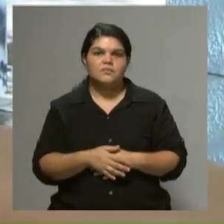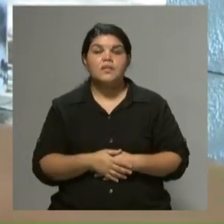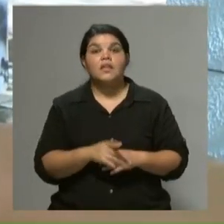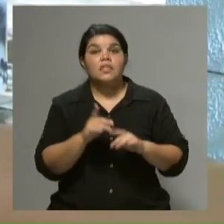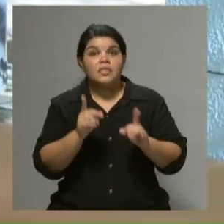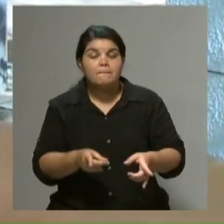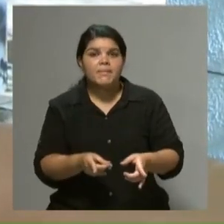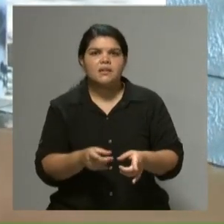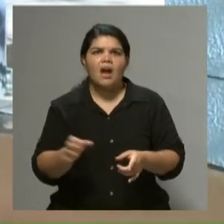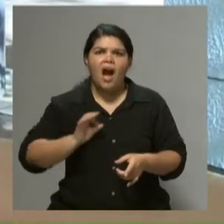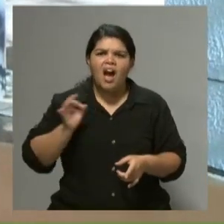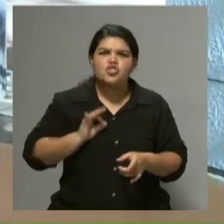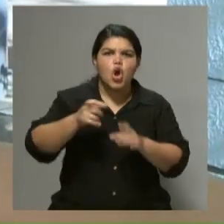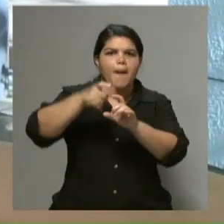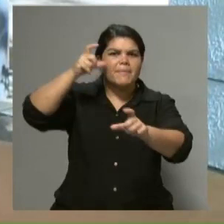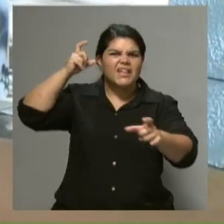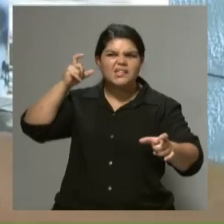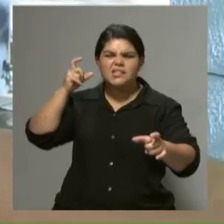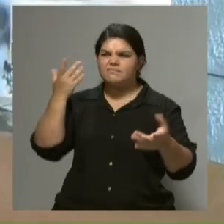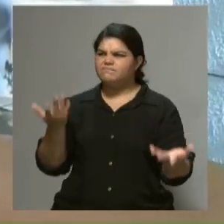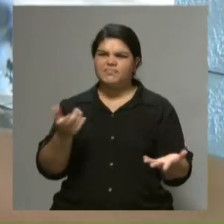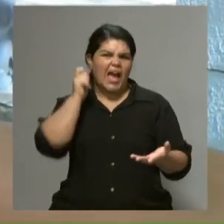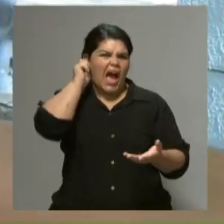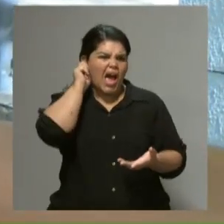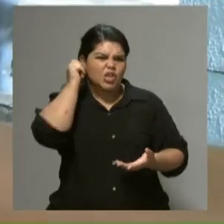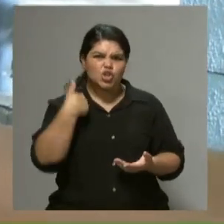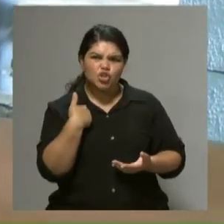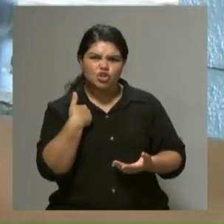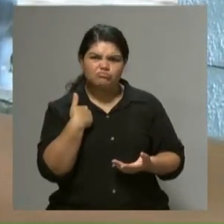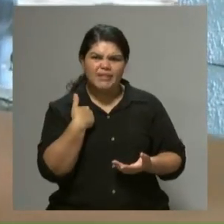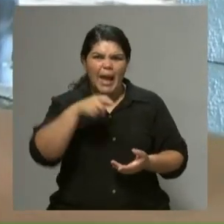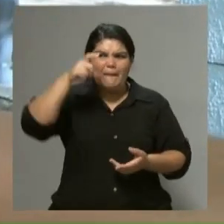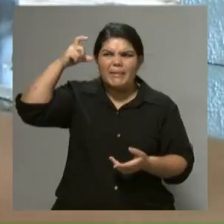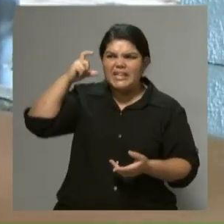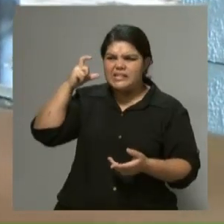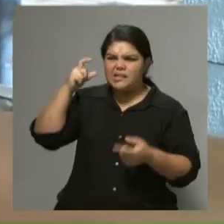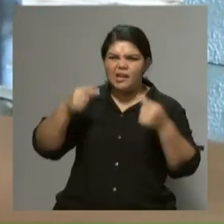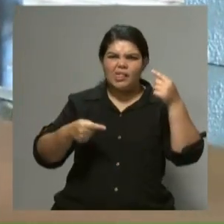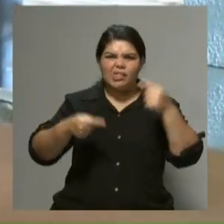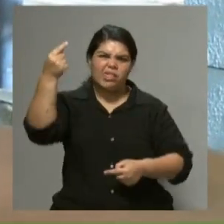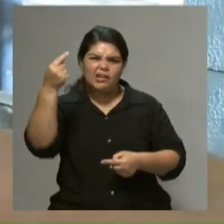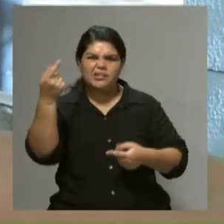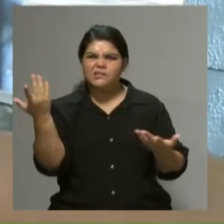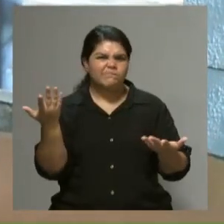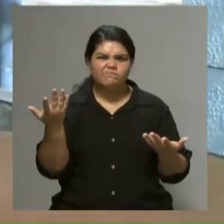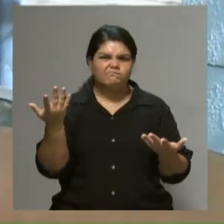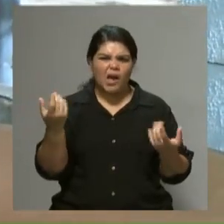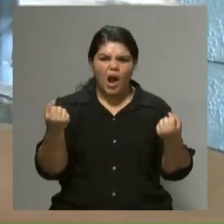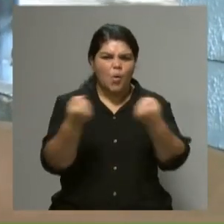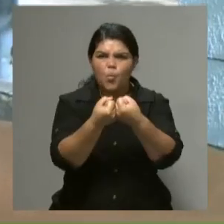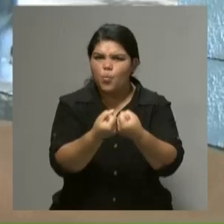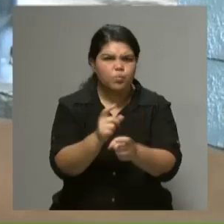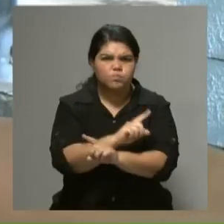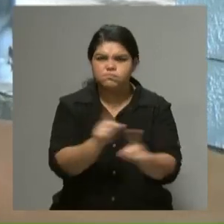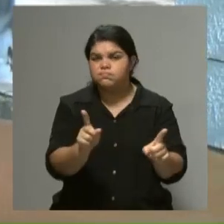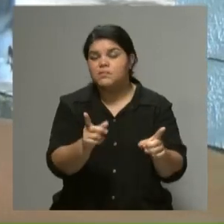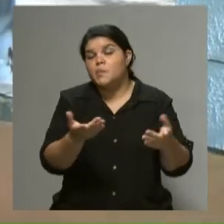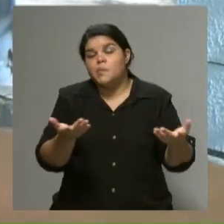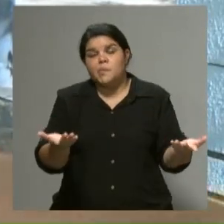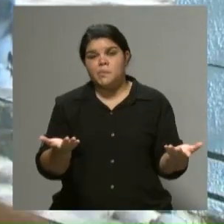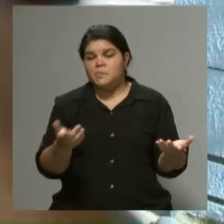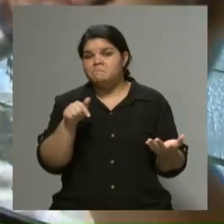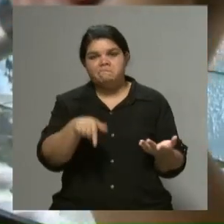de experiencia que por ahí no condicen con la edad biológica que uno tiene, ¿no? Entonces ahí es como que un poco no hay mucha